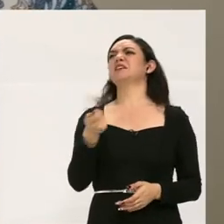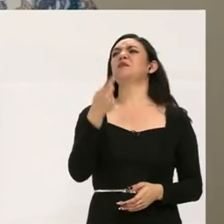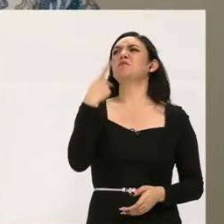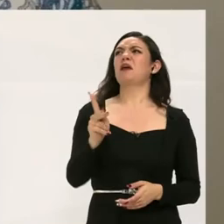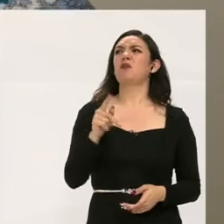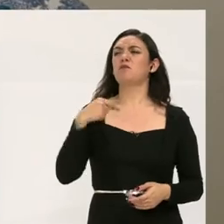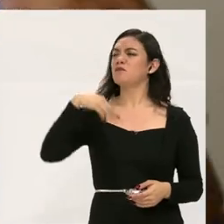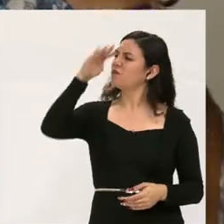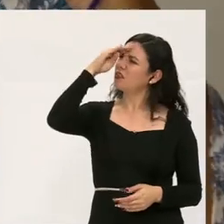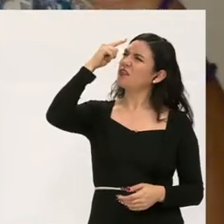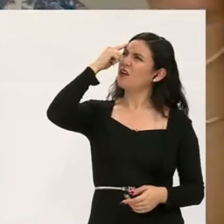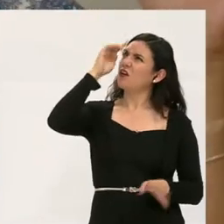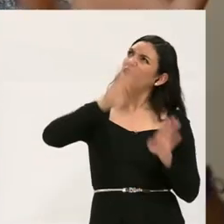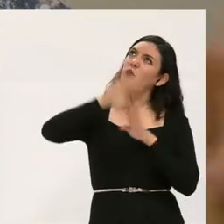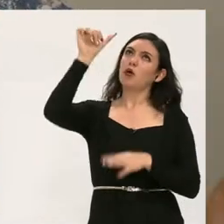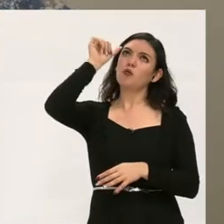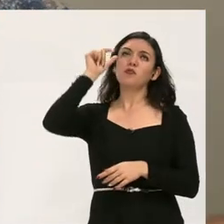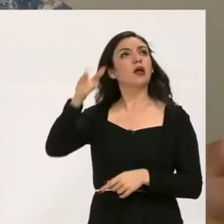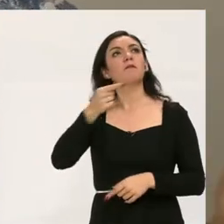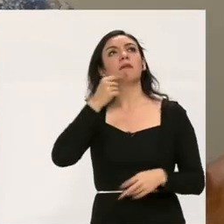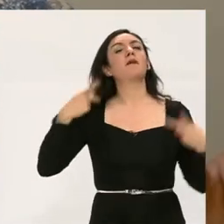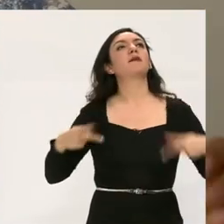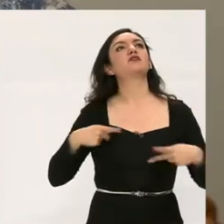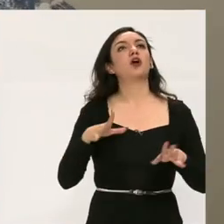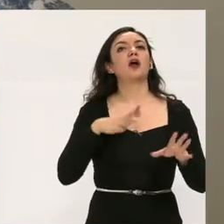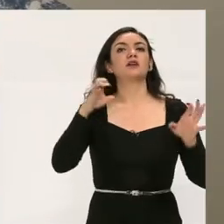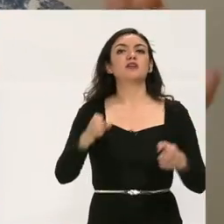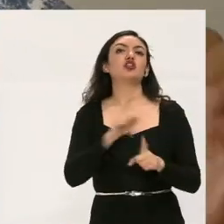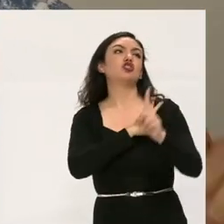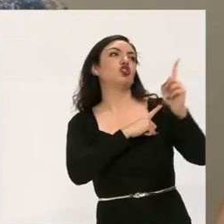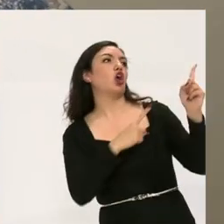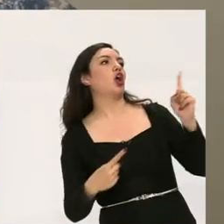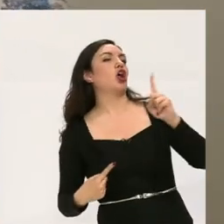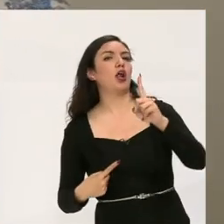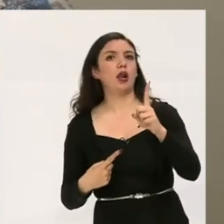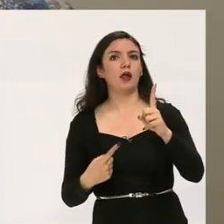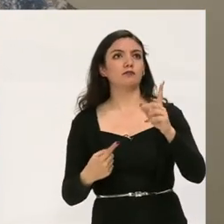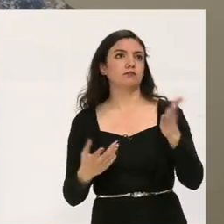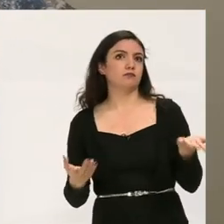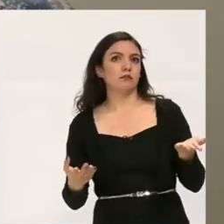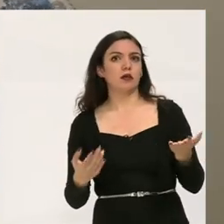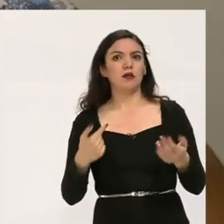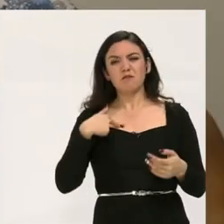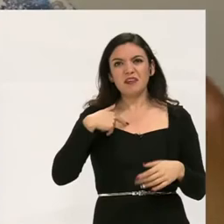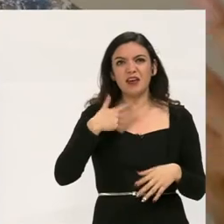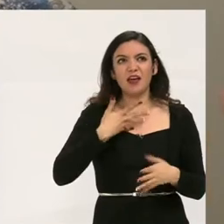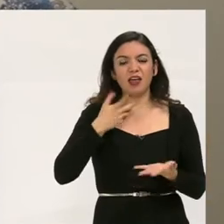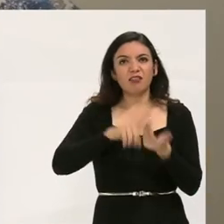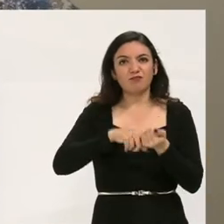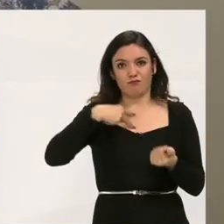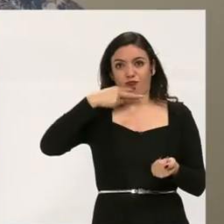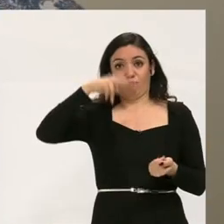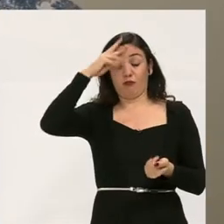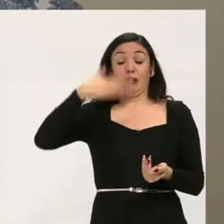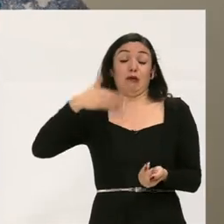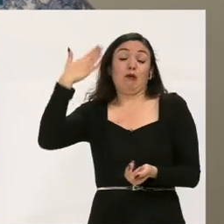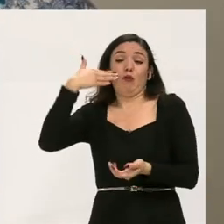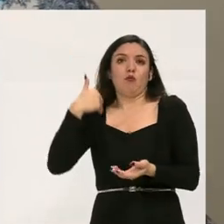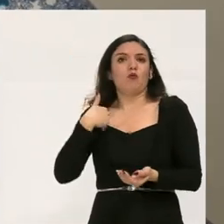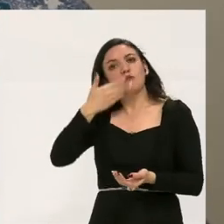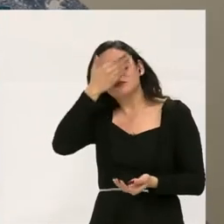escuchaba y... Pero nada más mi mente asociaba a autismo, hay personas que les gusta estar solas. O sea, tan así era mi ignorancia